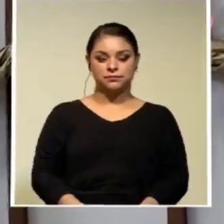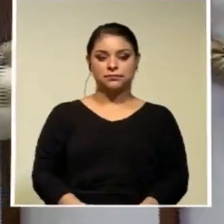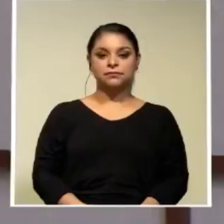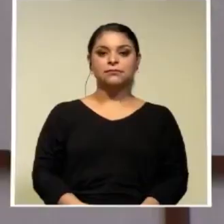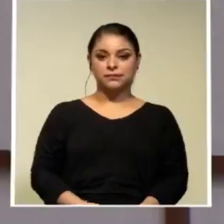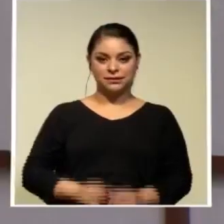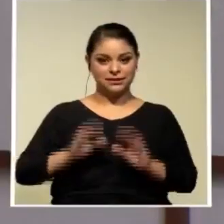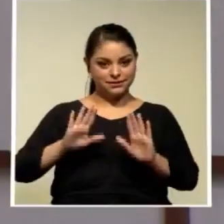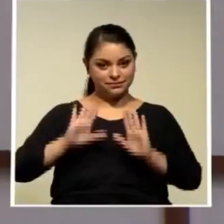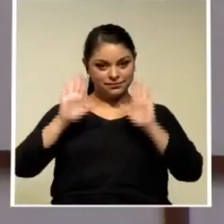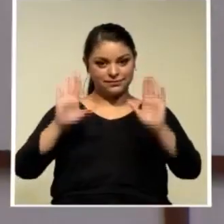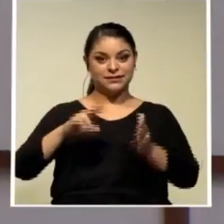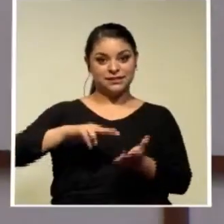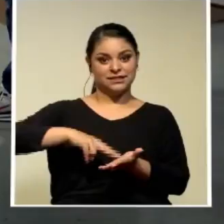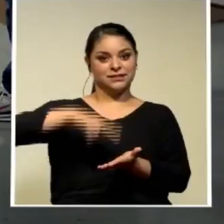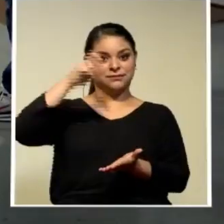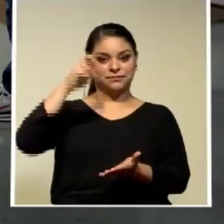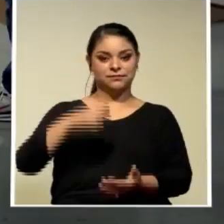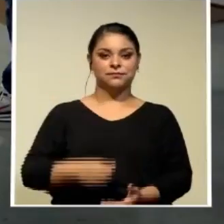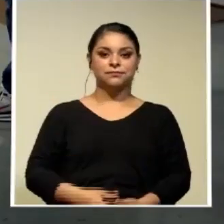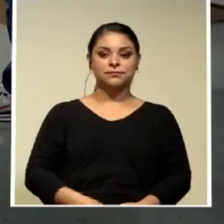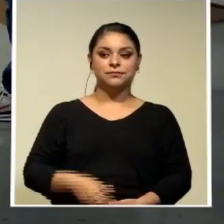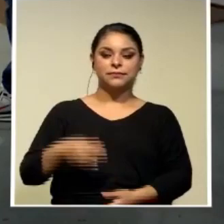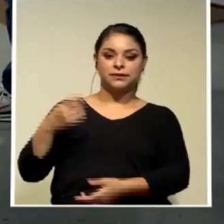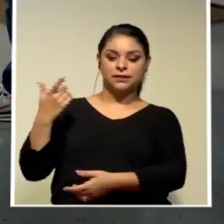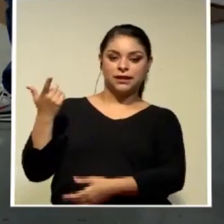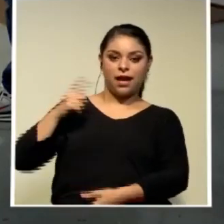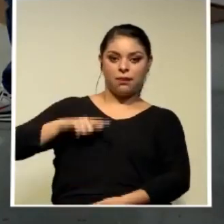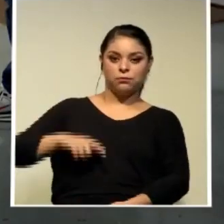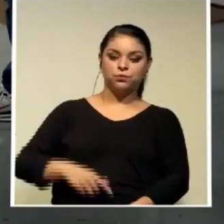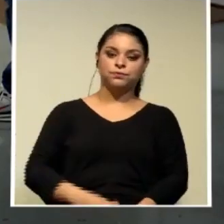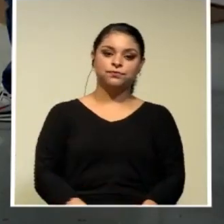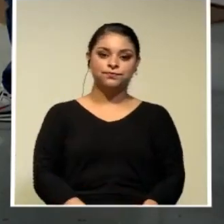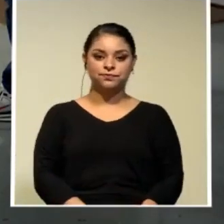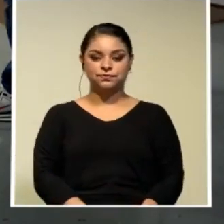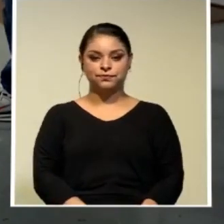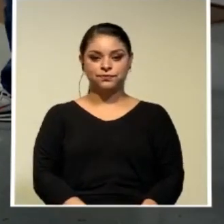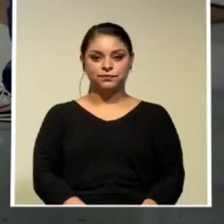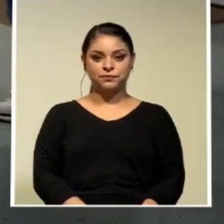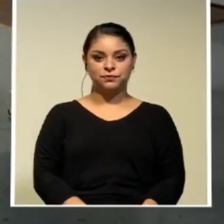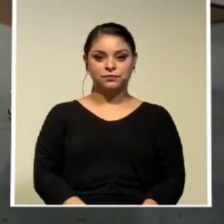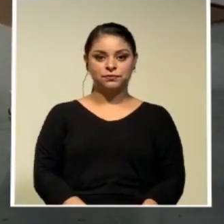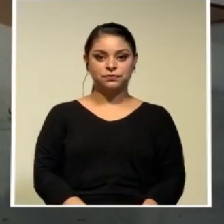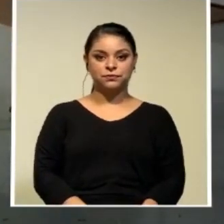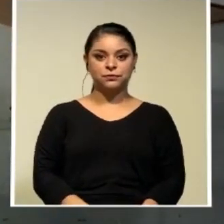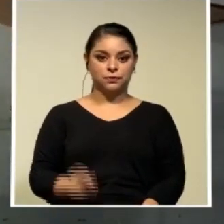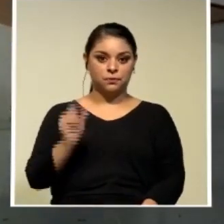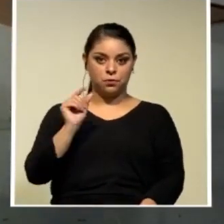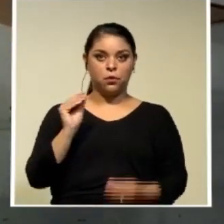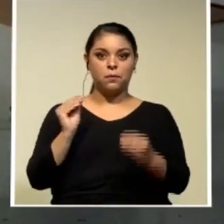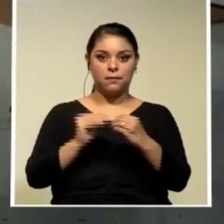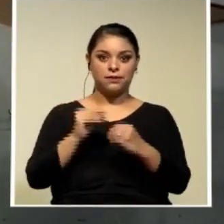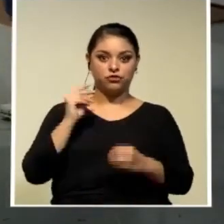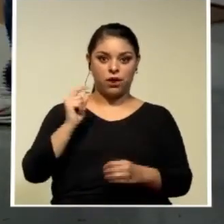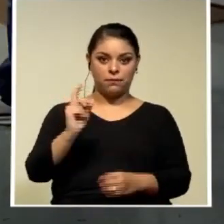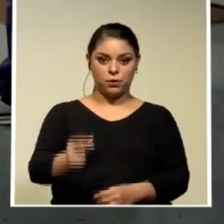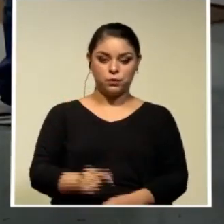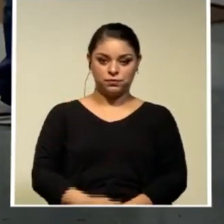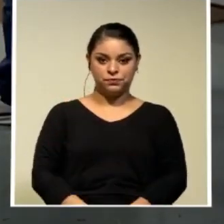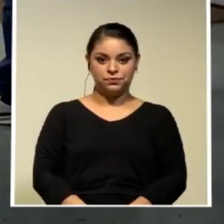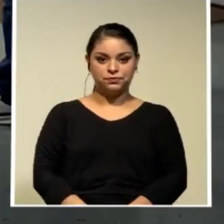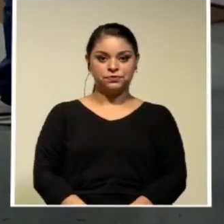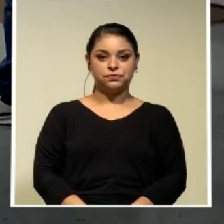Excelente, un salto. Muy bien, niña Gwen. Cambio. Ahora sí, cambio. Vamos a hacerlo un poquillo más rápido. Sí. Voy a poner aquí